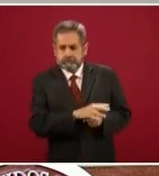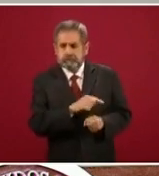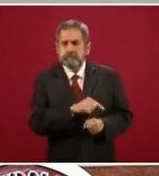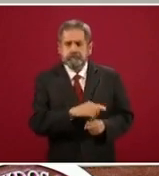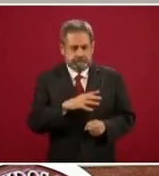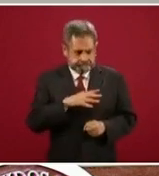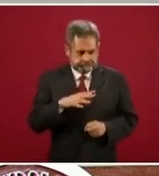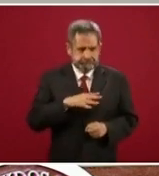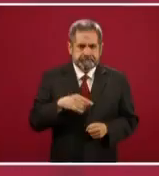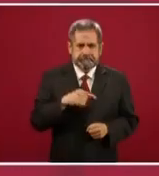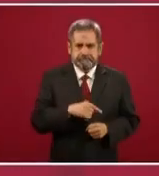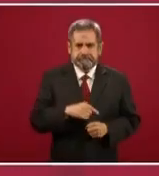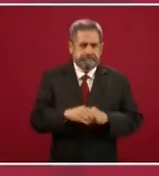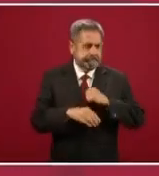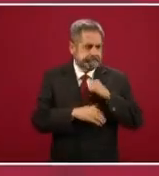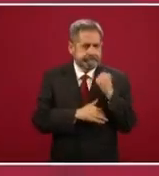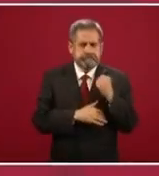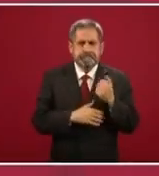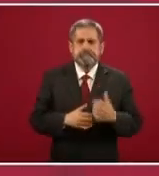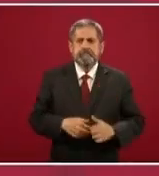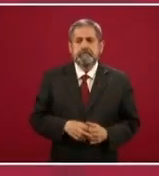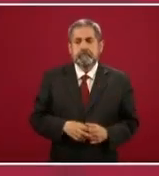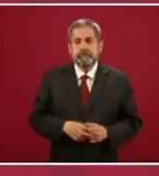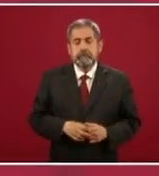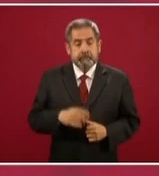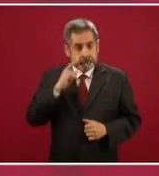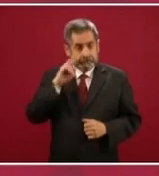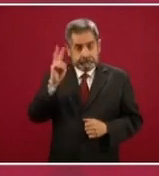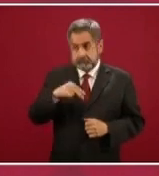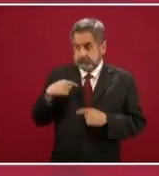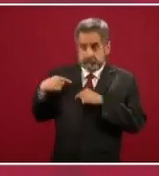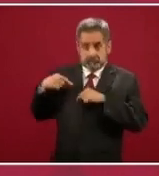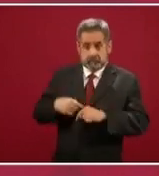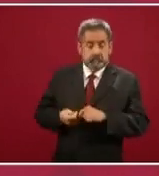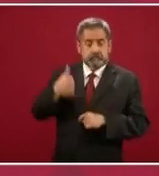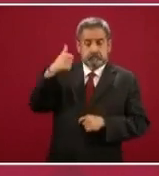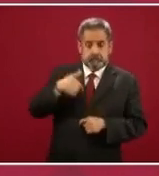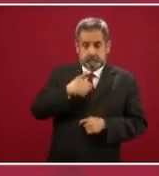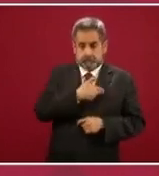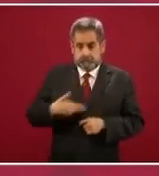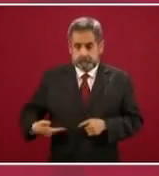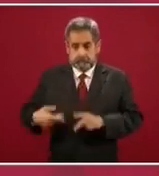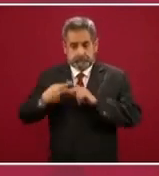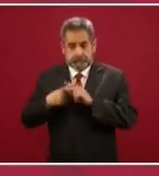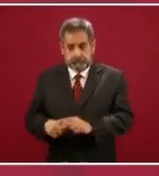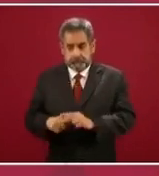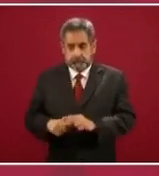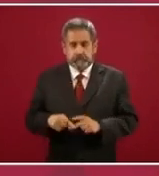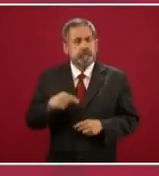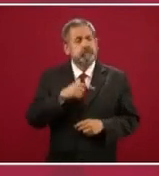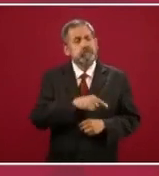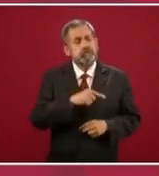Para ser exactos, cuando llegamos al gobierno eran